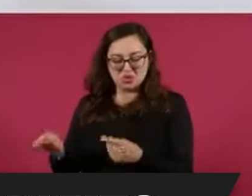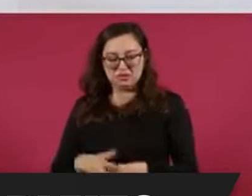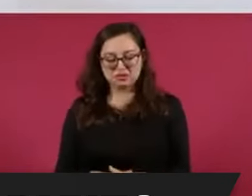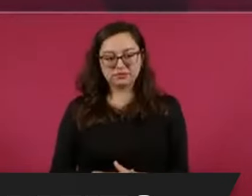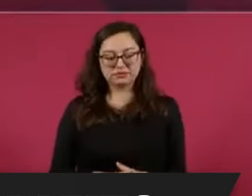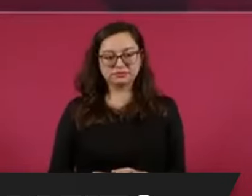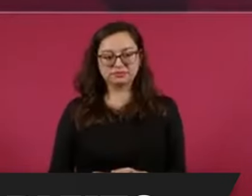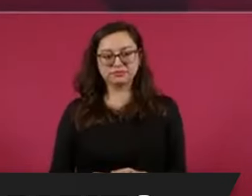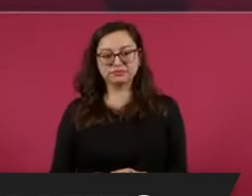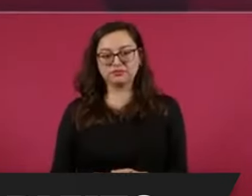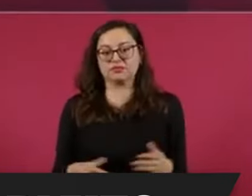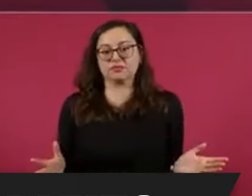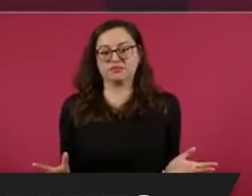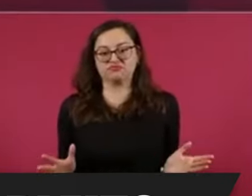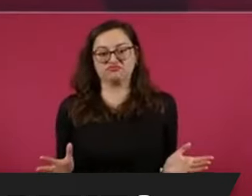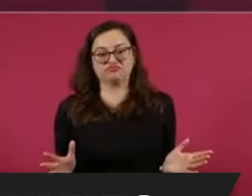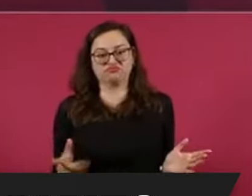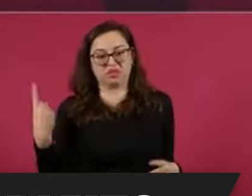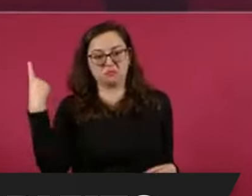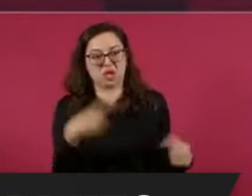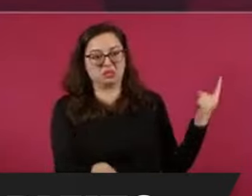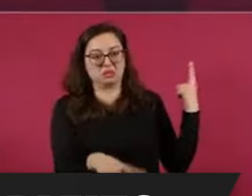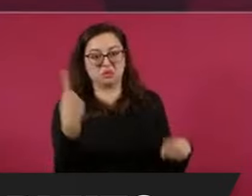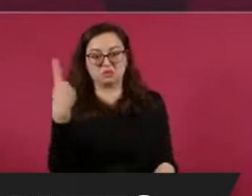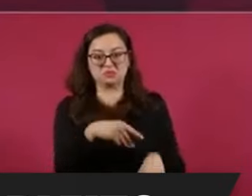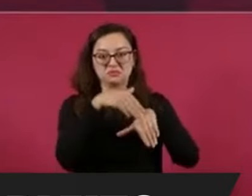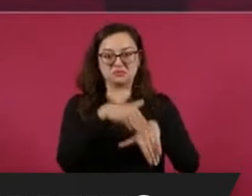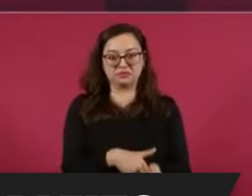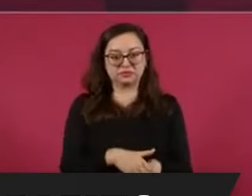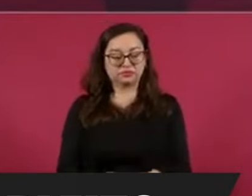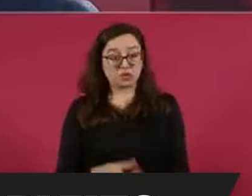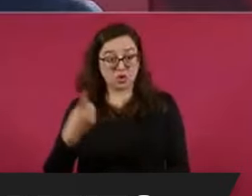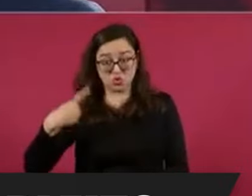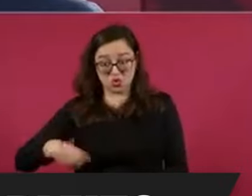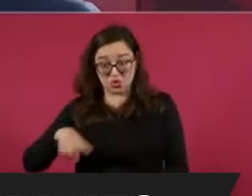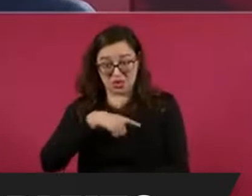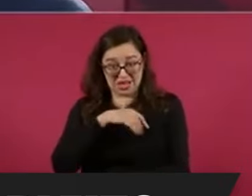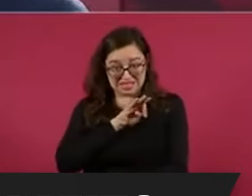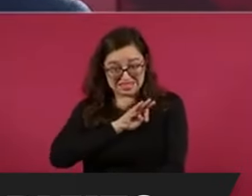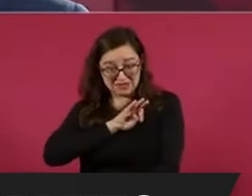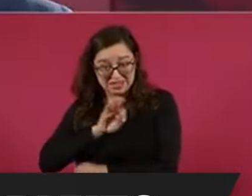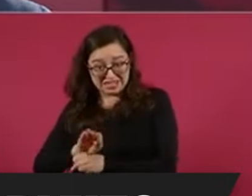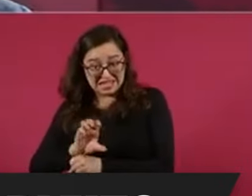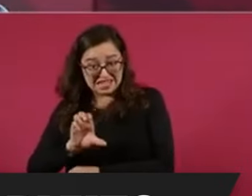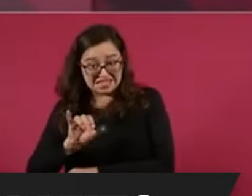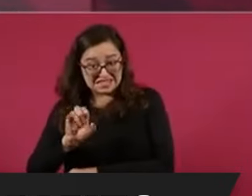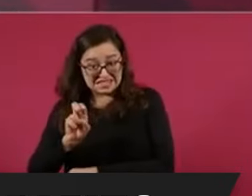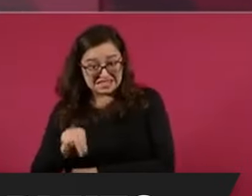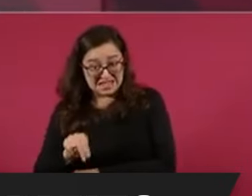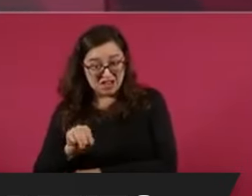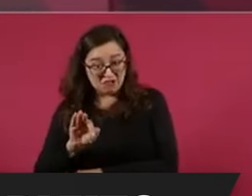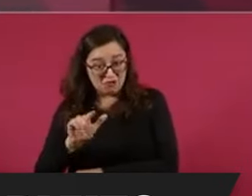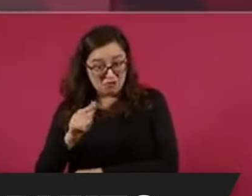que actúan por consigna. Como no nos iban a creer y nos iban a acusar de que nosotros